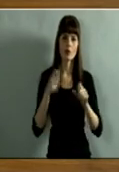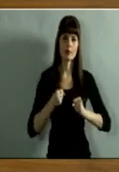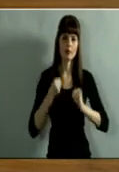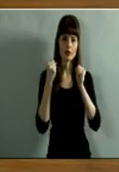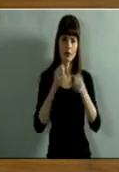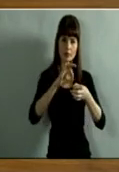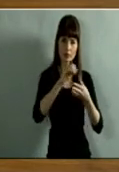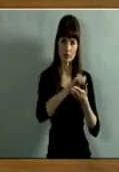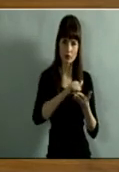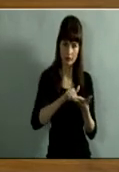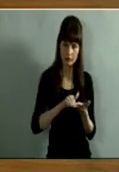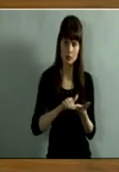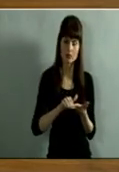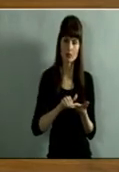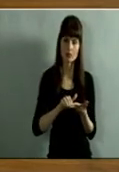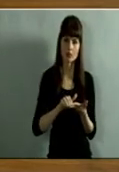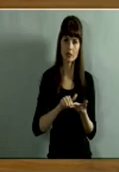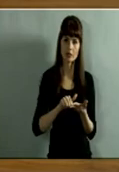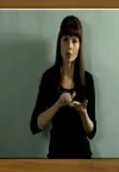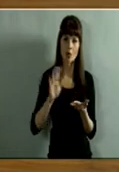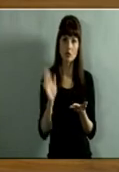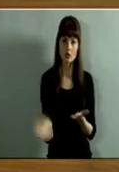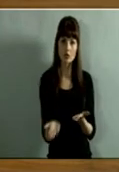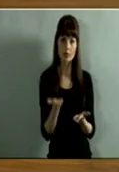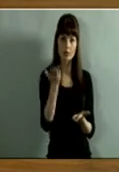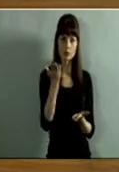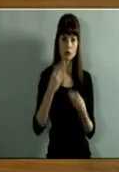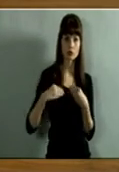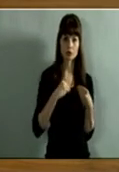Y ahí, cuando me levanté,